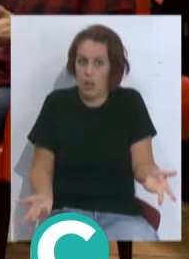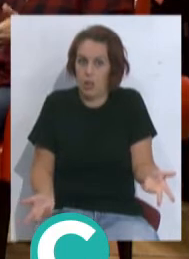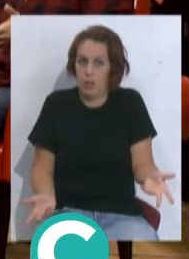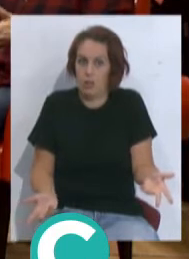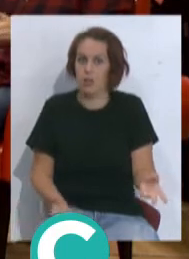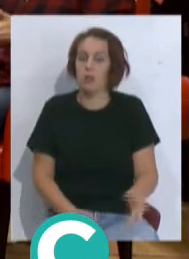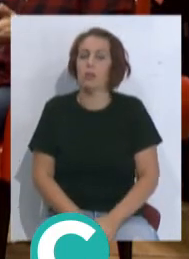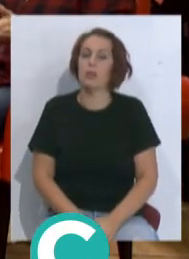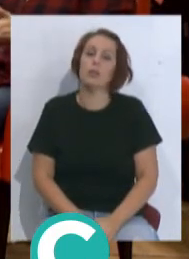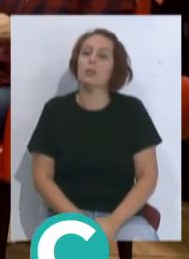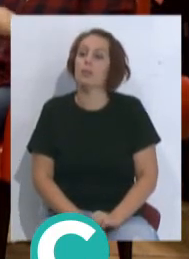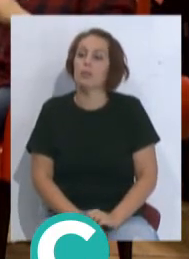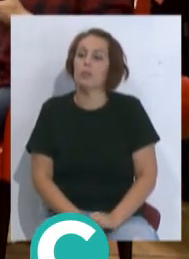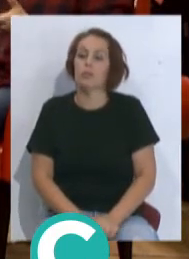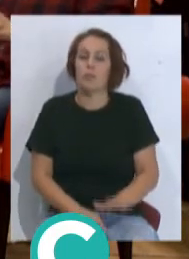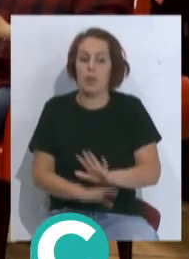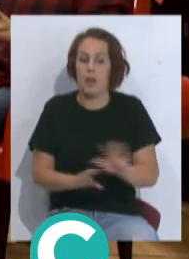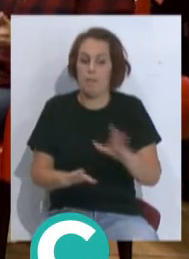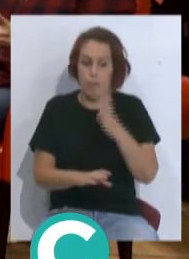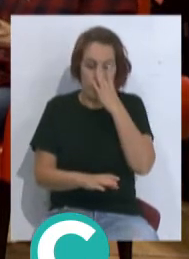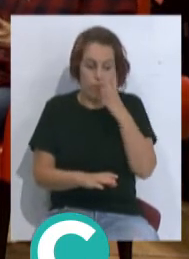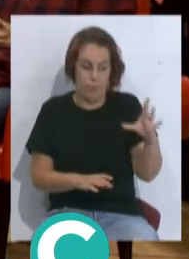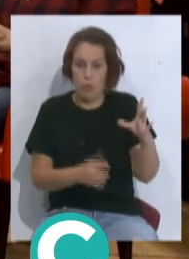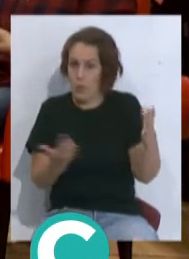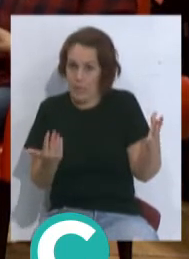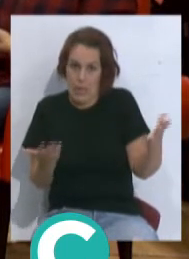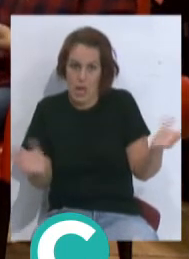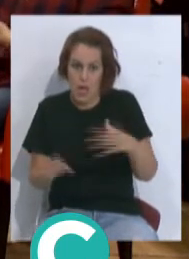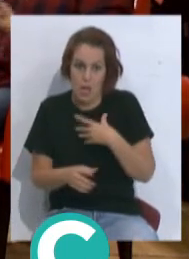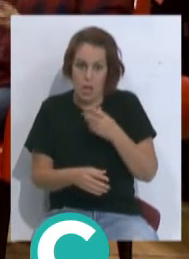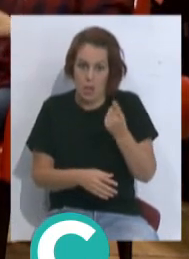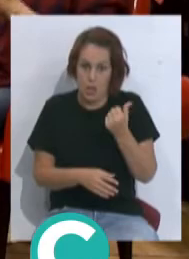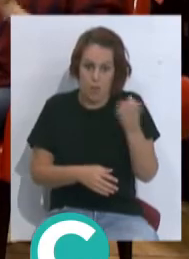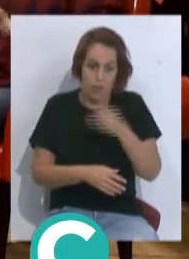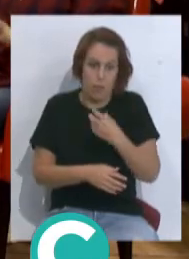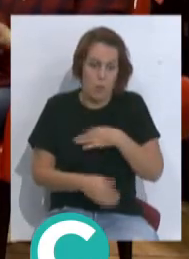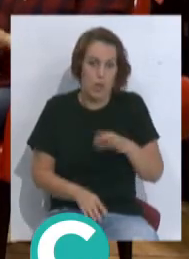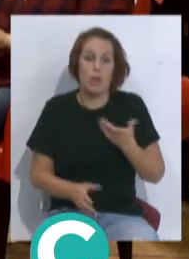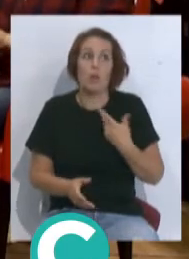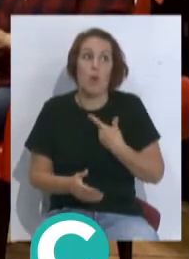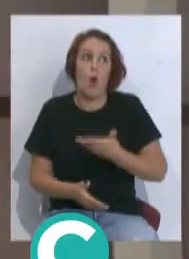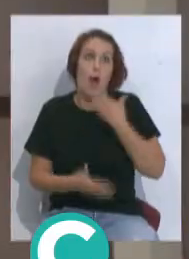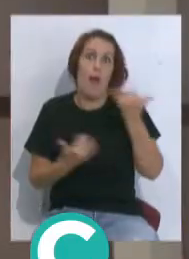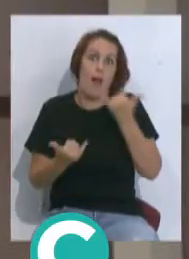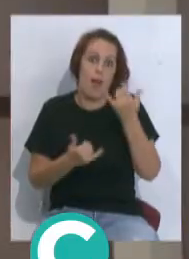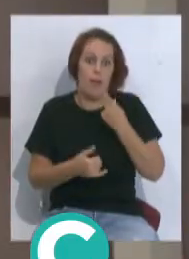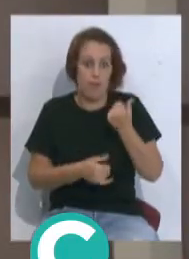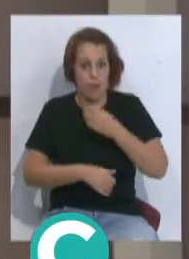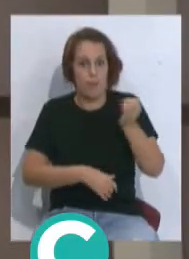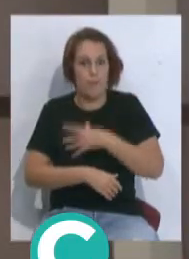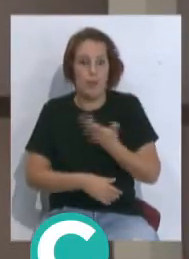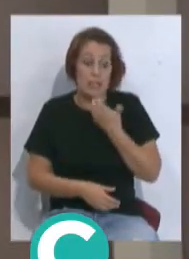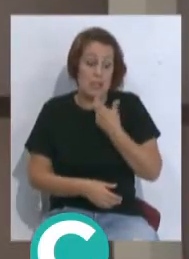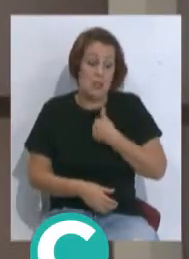ya hay que quitarse las caretas, vamos, que no pasa nada, que es normal. Y además que puede, bendito el que pueda ganarse la vida, ¿no? Con eso. Sí, yo